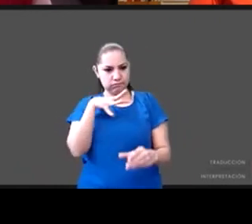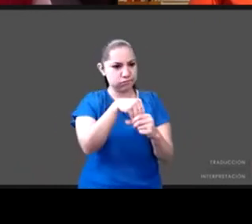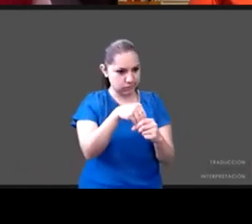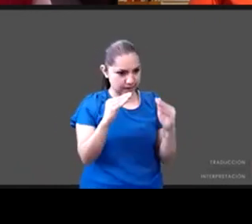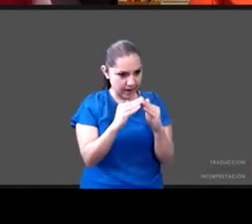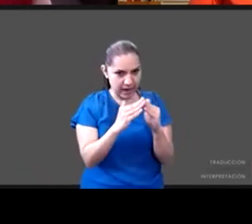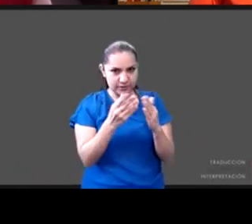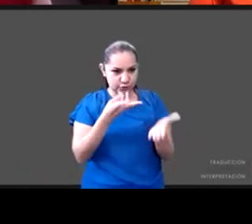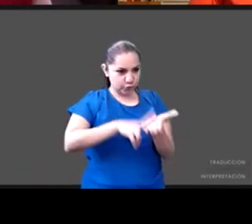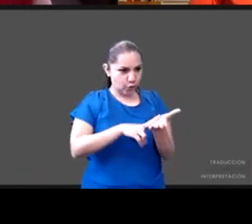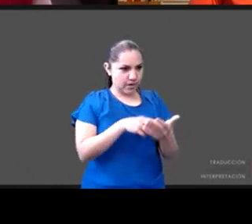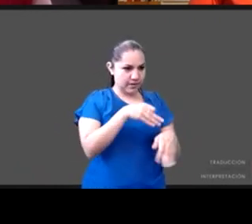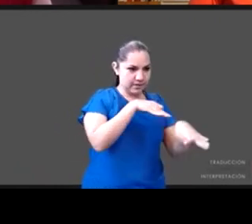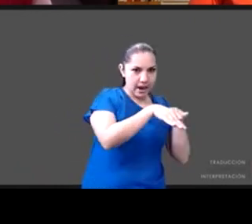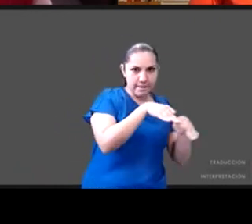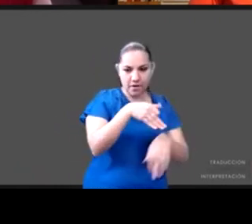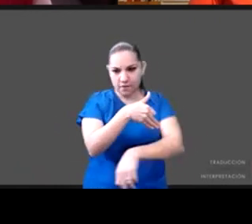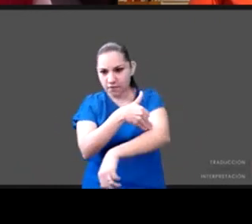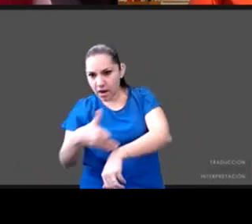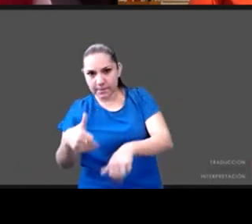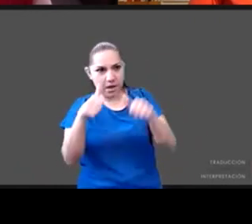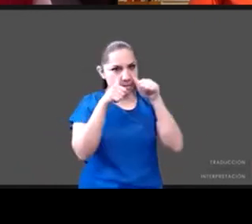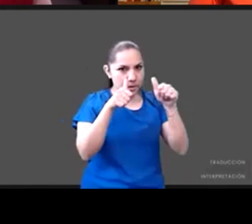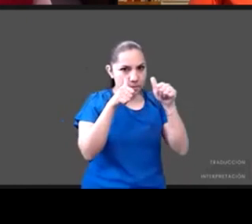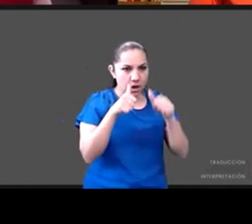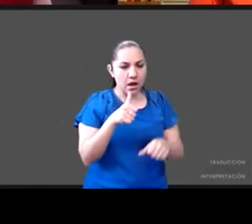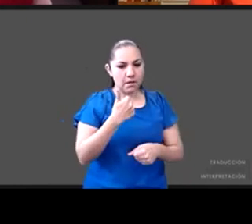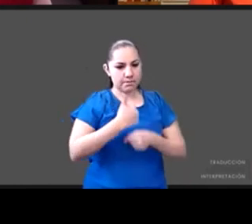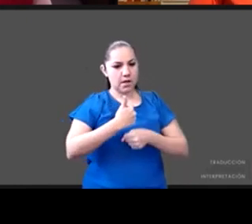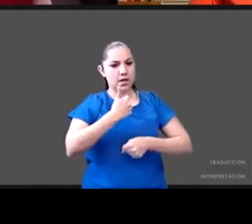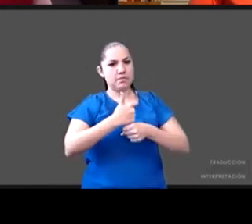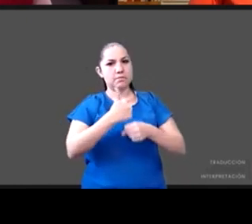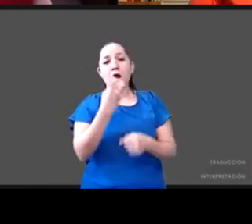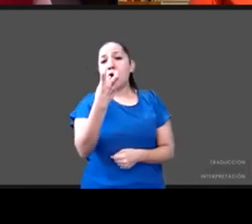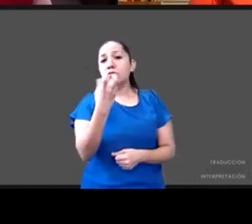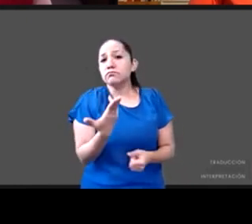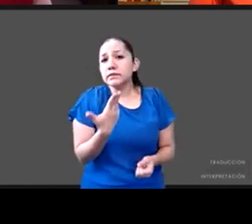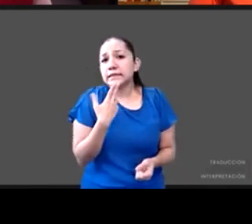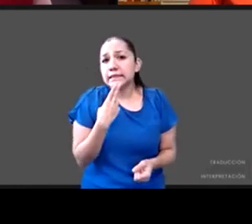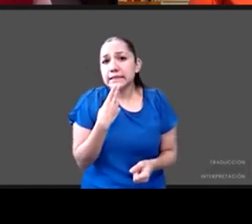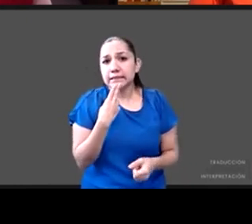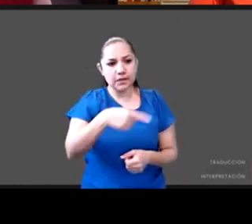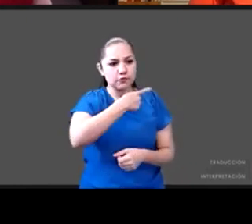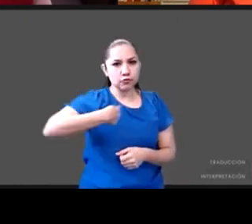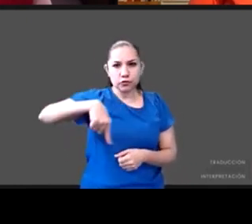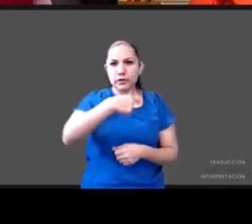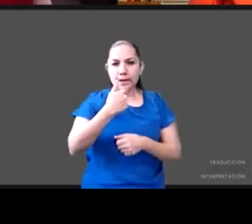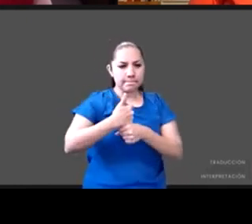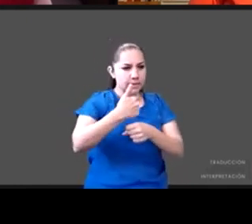conversatorios a sentirnos, a conocernos más, a tener una relación más cercana de aquello que nos